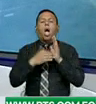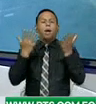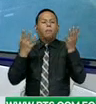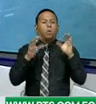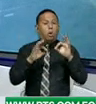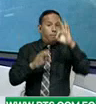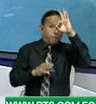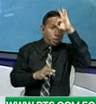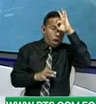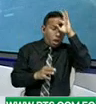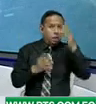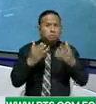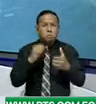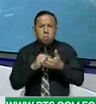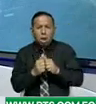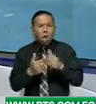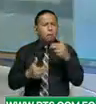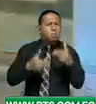veamos